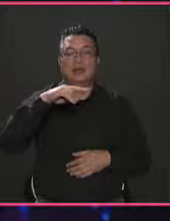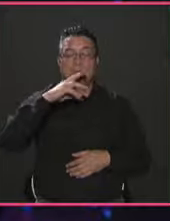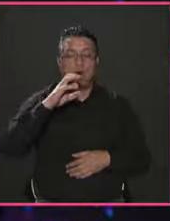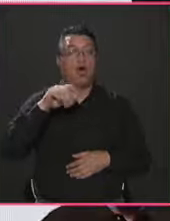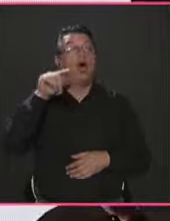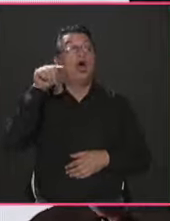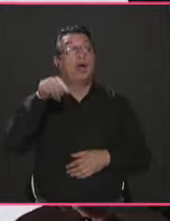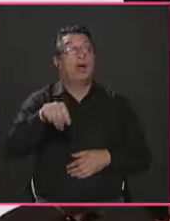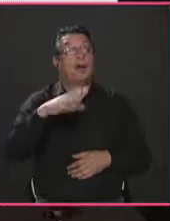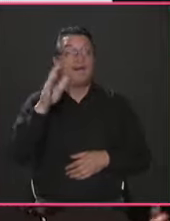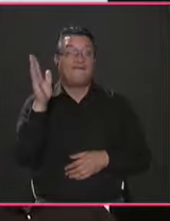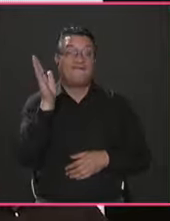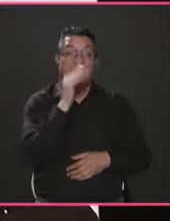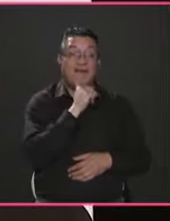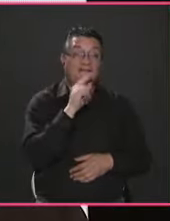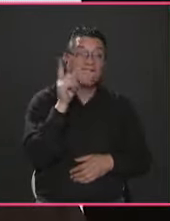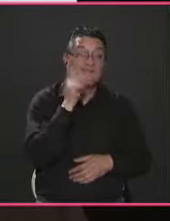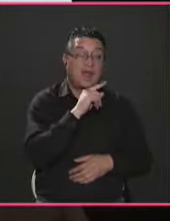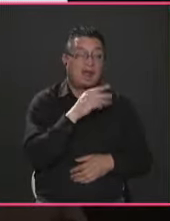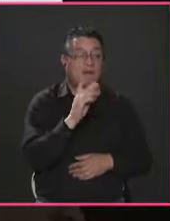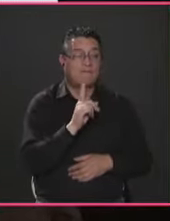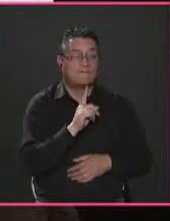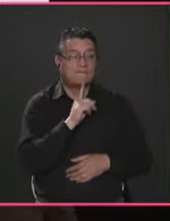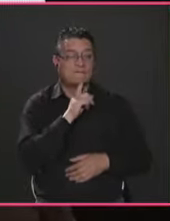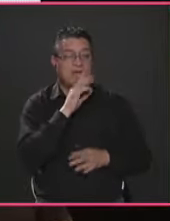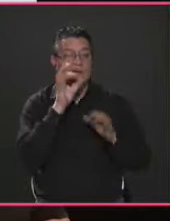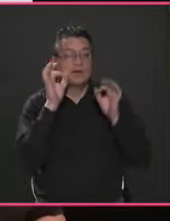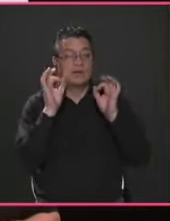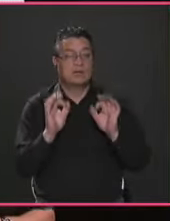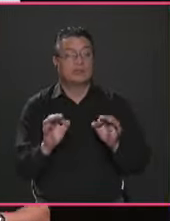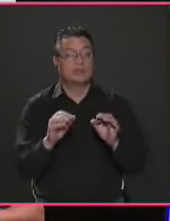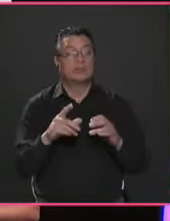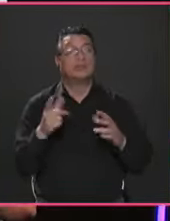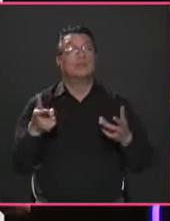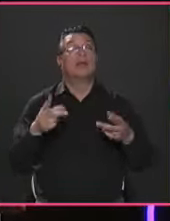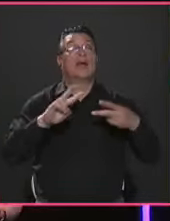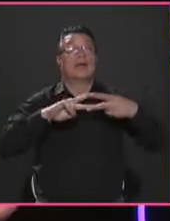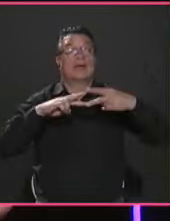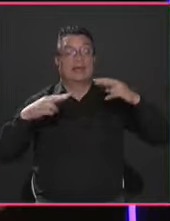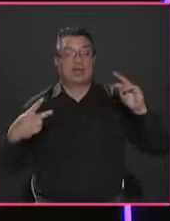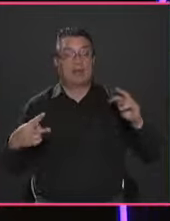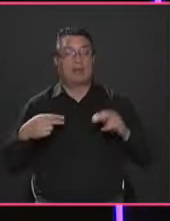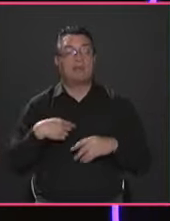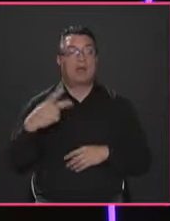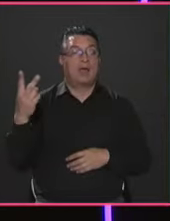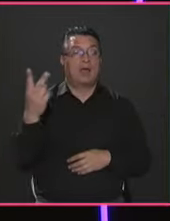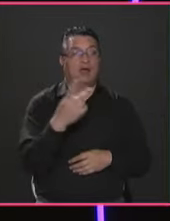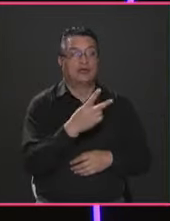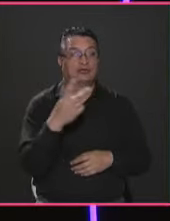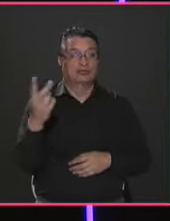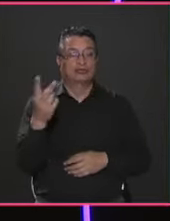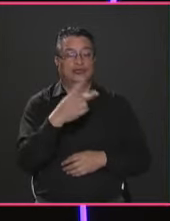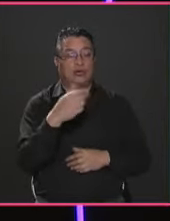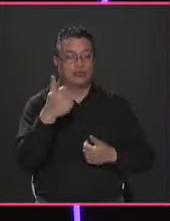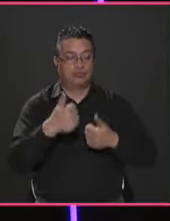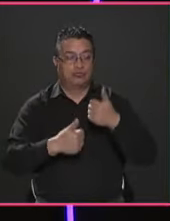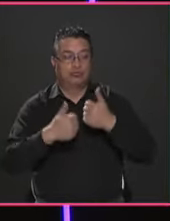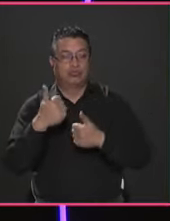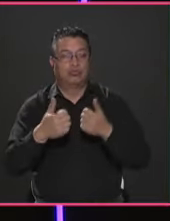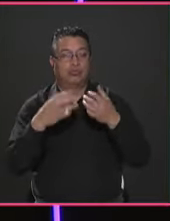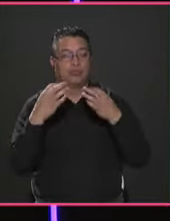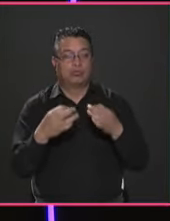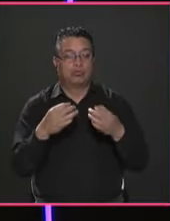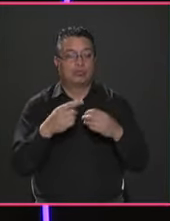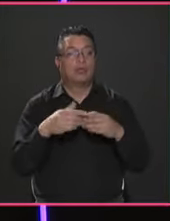finalmente obtuvimos en una versión 2.0 un genoma para los ambos aplo tipo que es competitivo